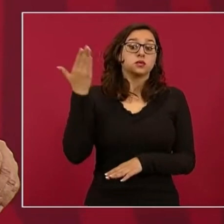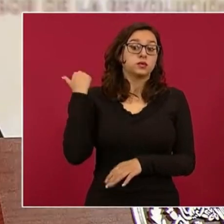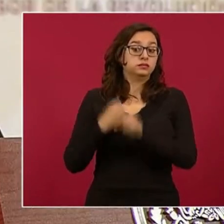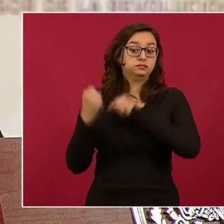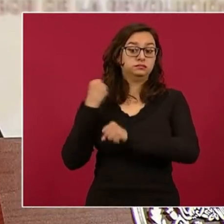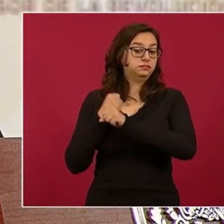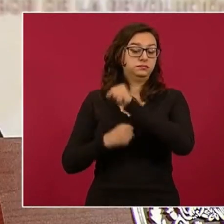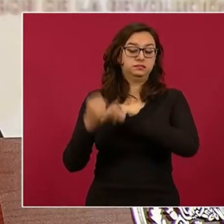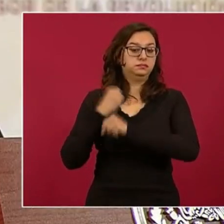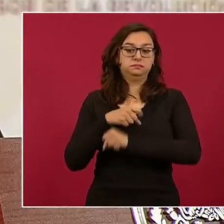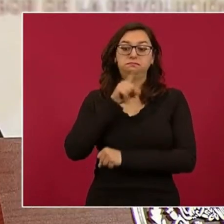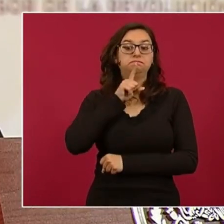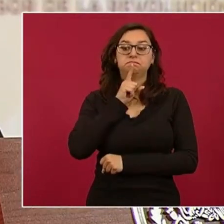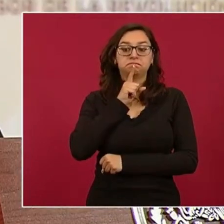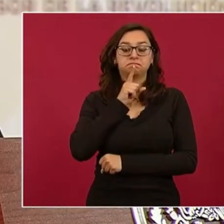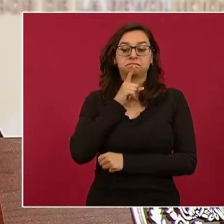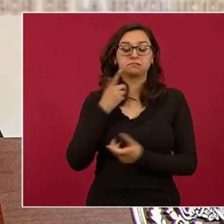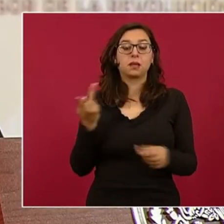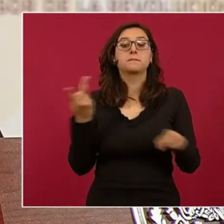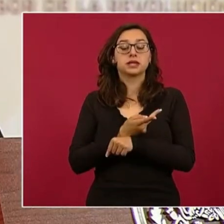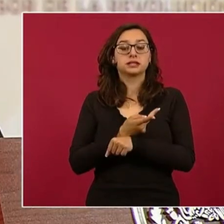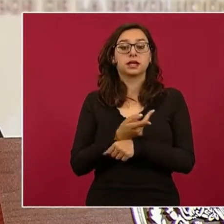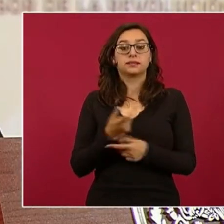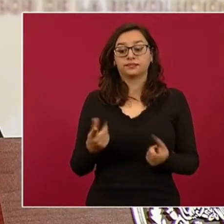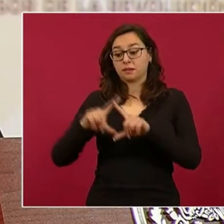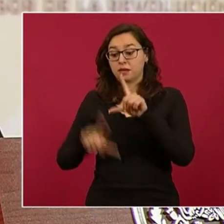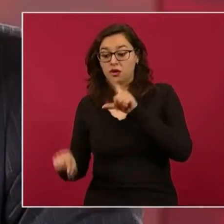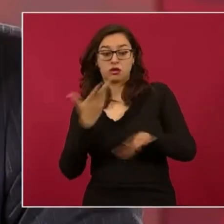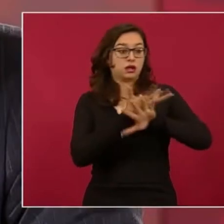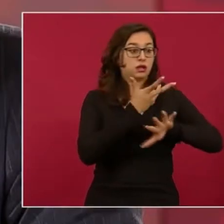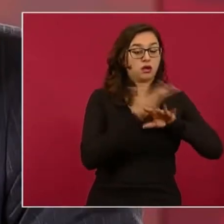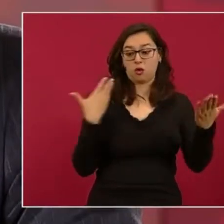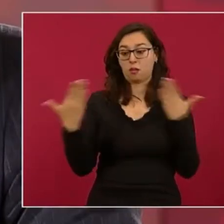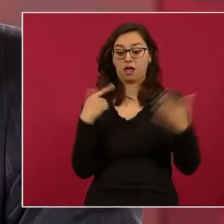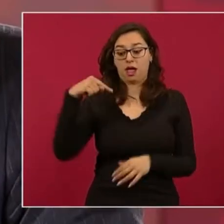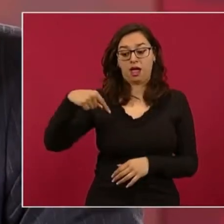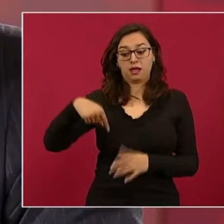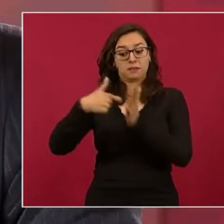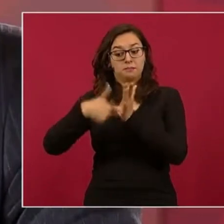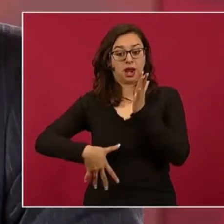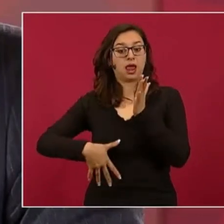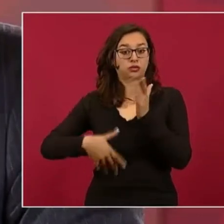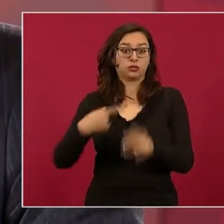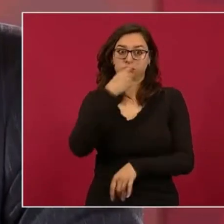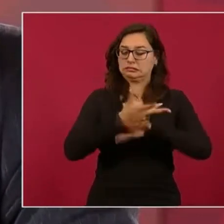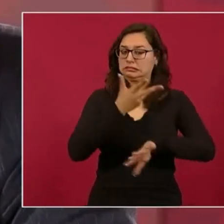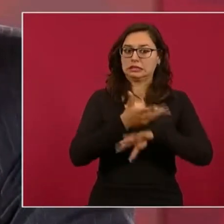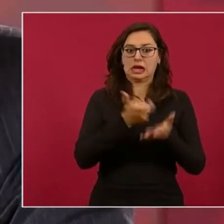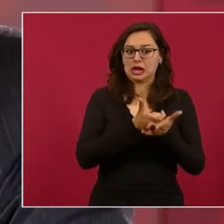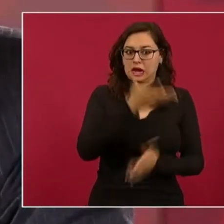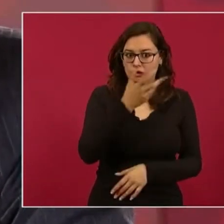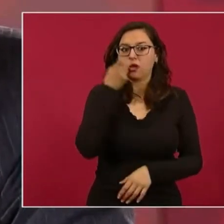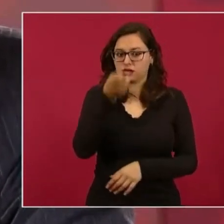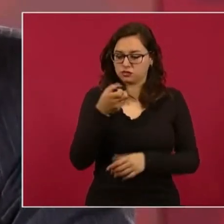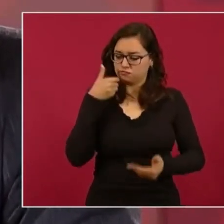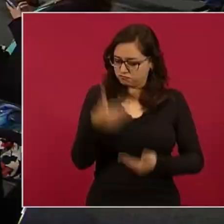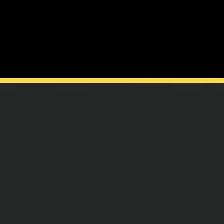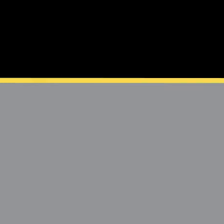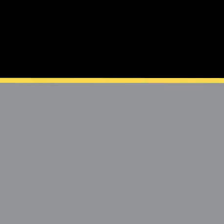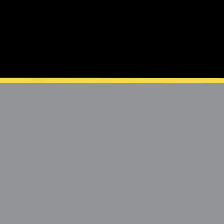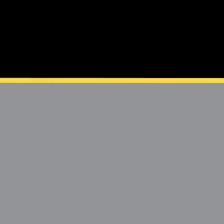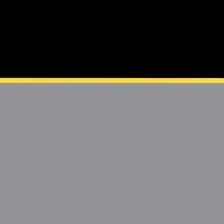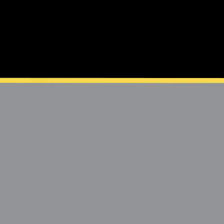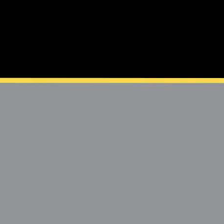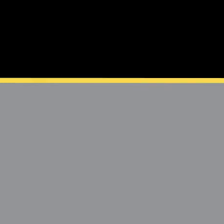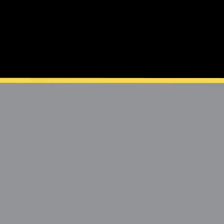ahora es más barata la gasolina en México que en Estados Unidos. Eso se ha logrado y va a continuar esa política.